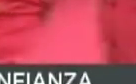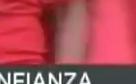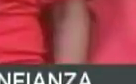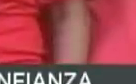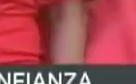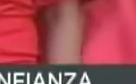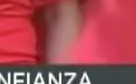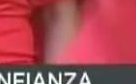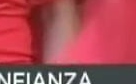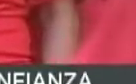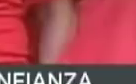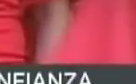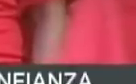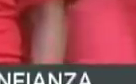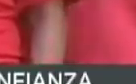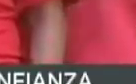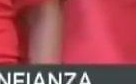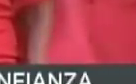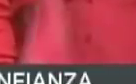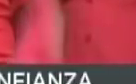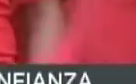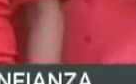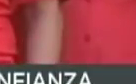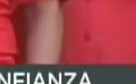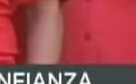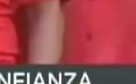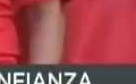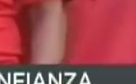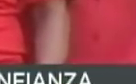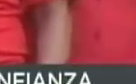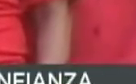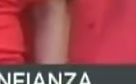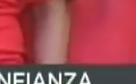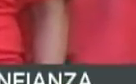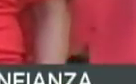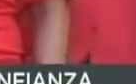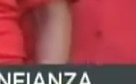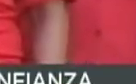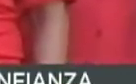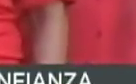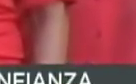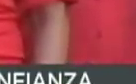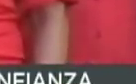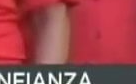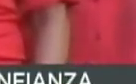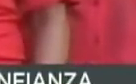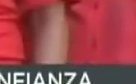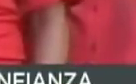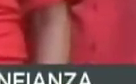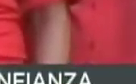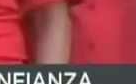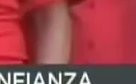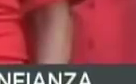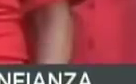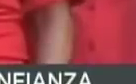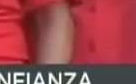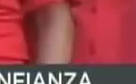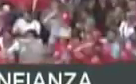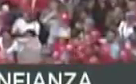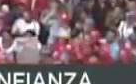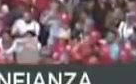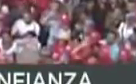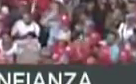las calles de Venezuela, las calles de Miranda y las calles de Caracas